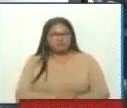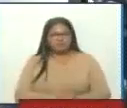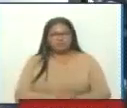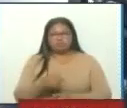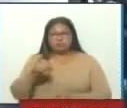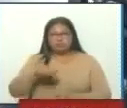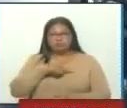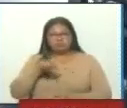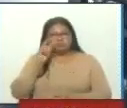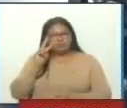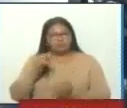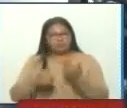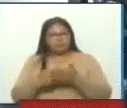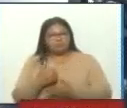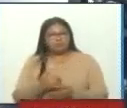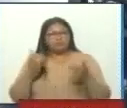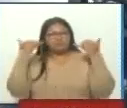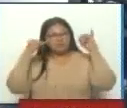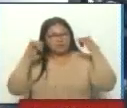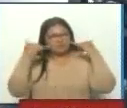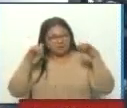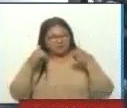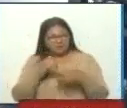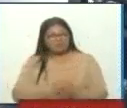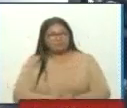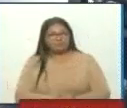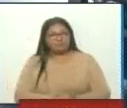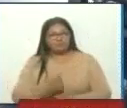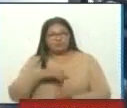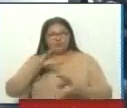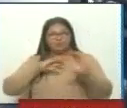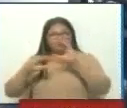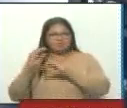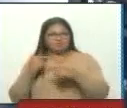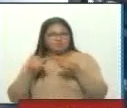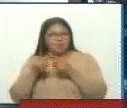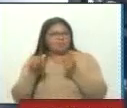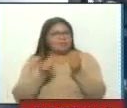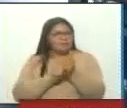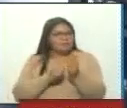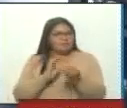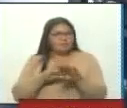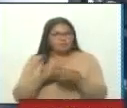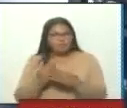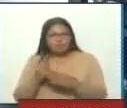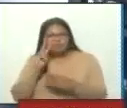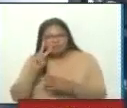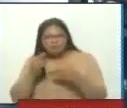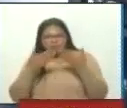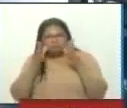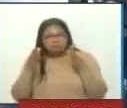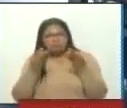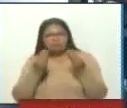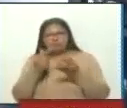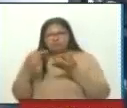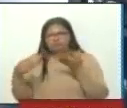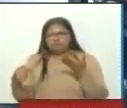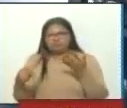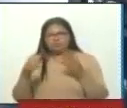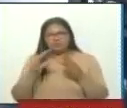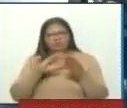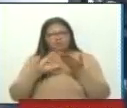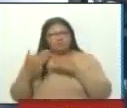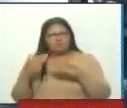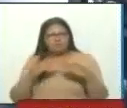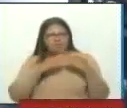está también celebrando el Día de la Comunicación Alternativa. Porque jugaron, había muchísimos medios comunitarios,